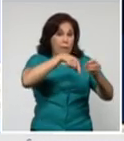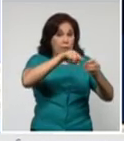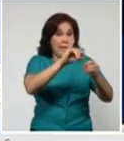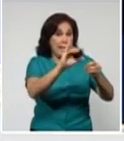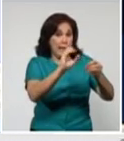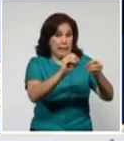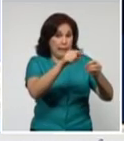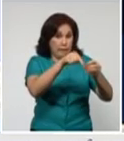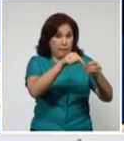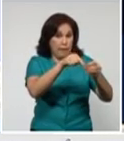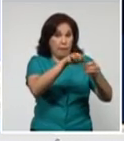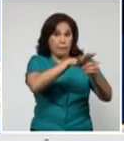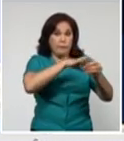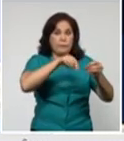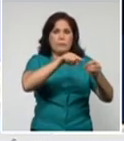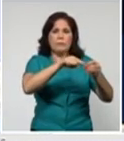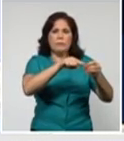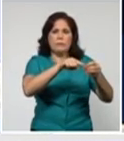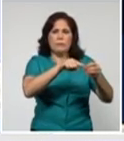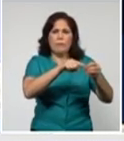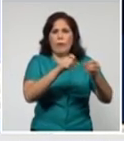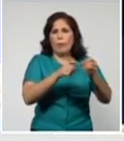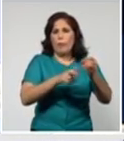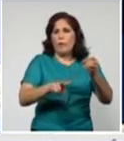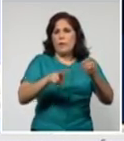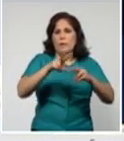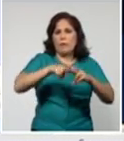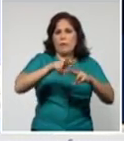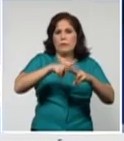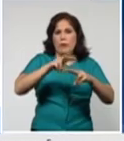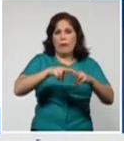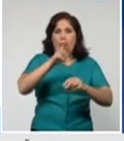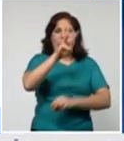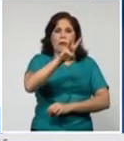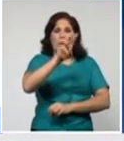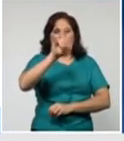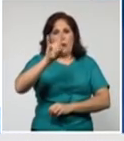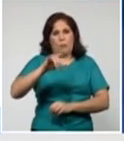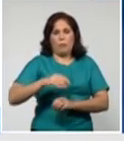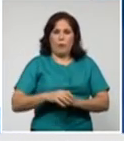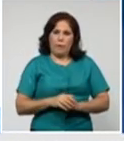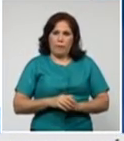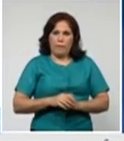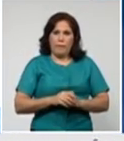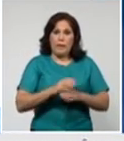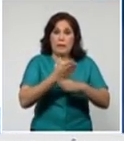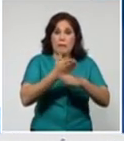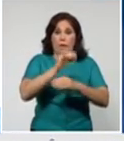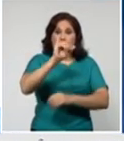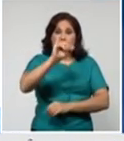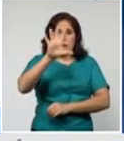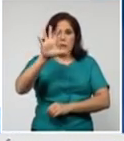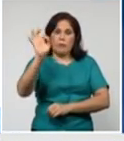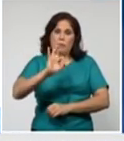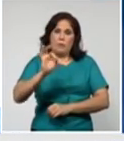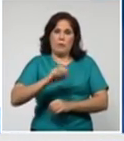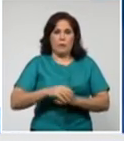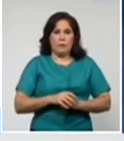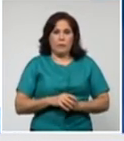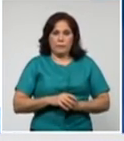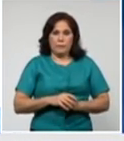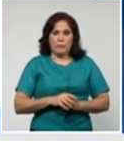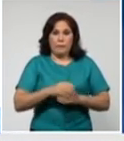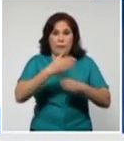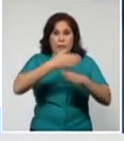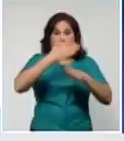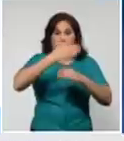diagnosticados pertenecen a las provincias de La Habana, 39, el 65%. Santiago